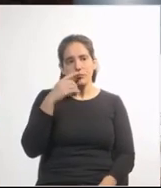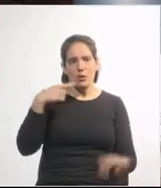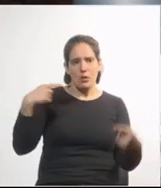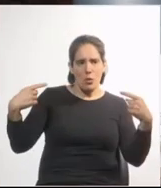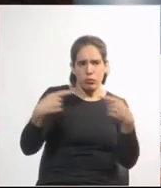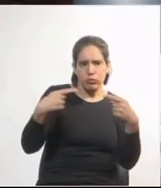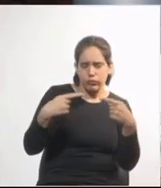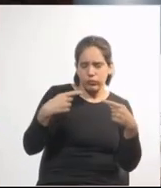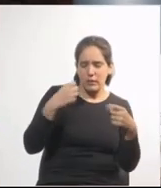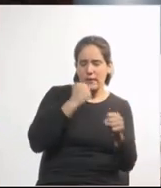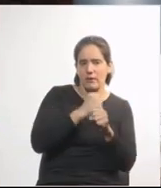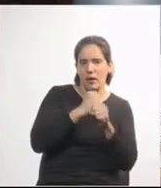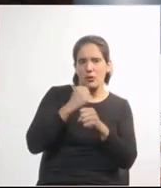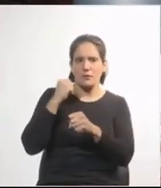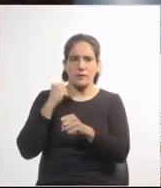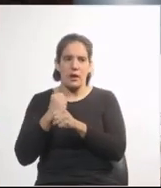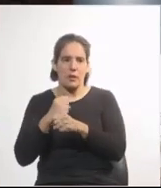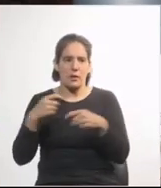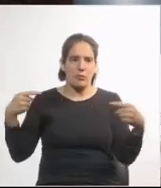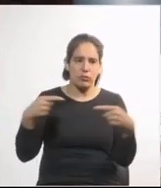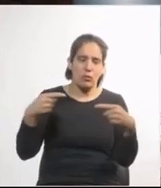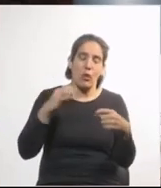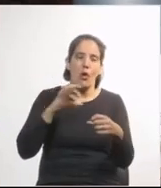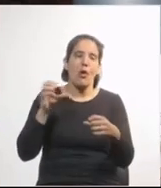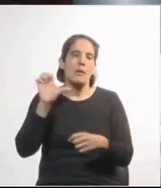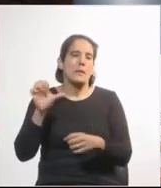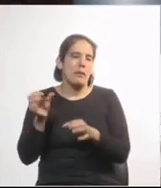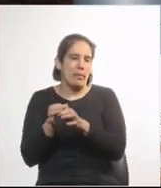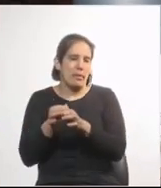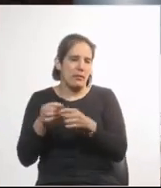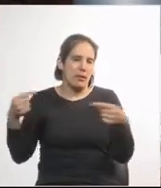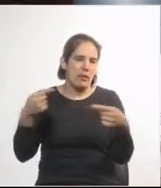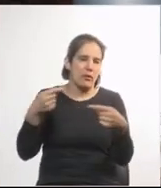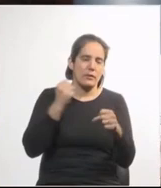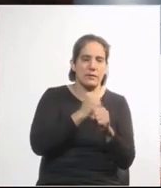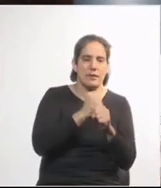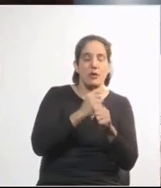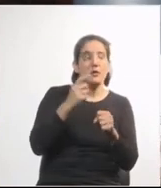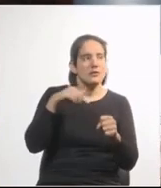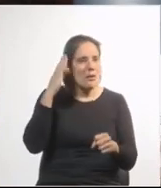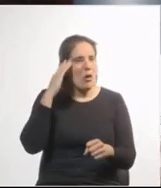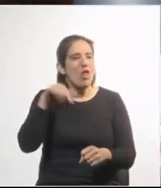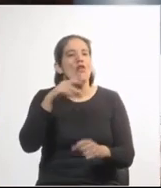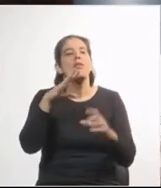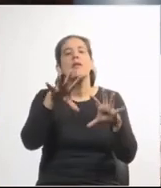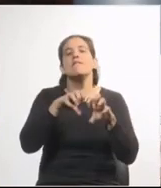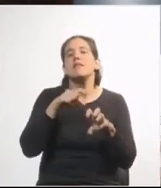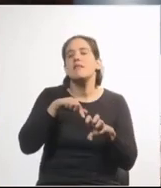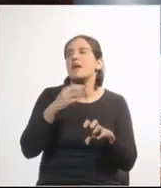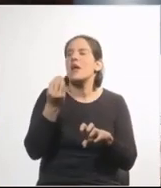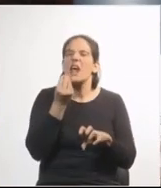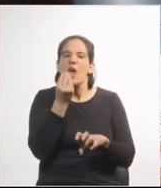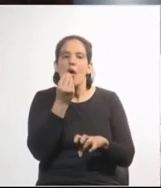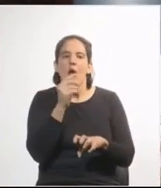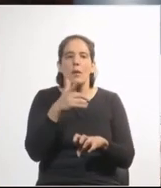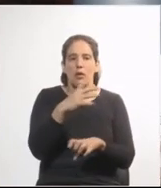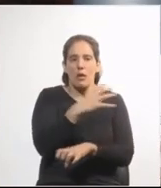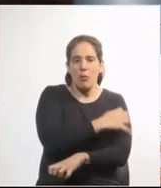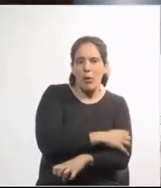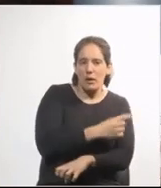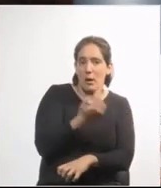trabajadores contra trabajadores o pequeños productores. Sabemos dónde viven, qué comen, cuánto ganan los que menos tienen,